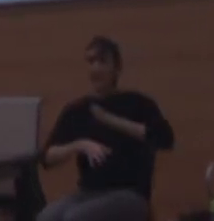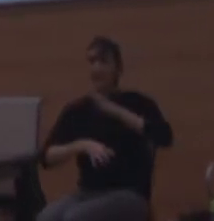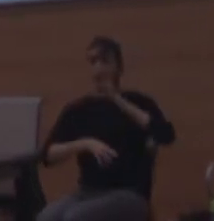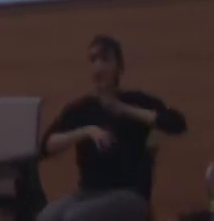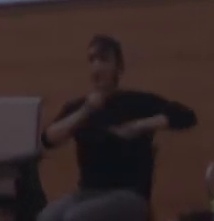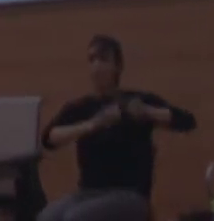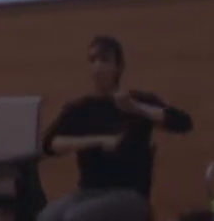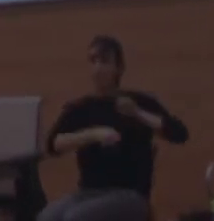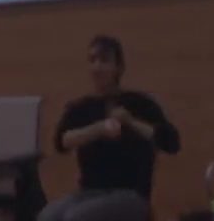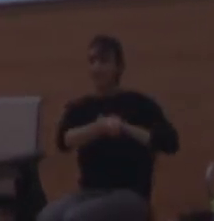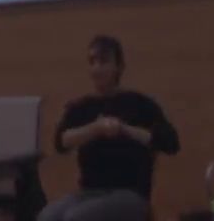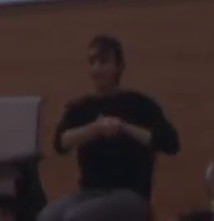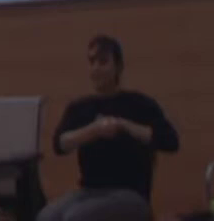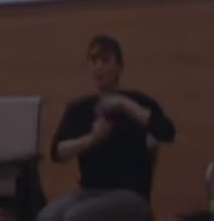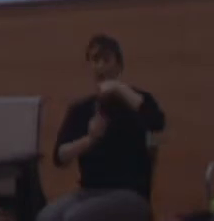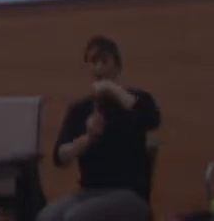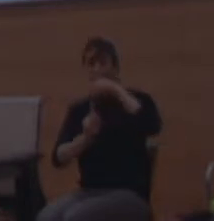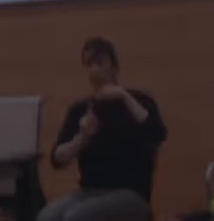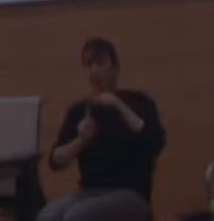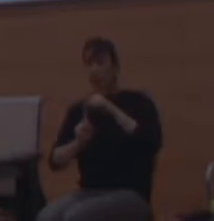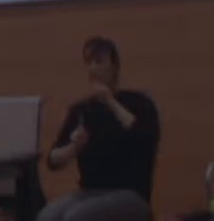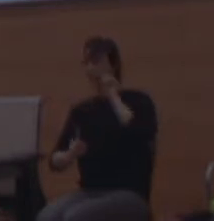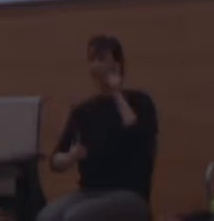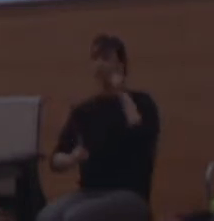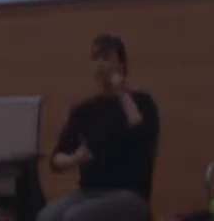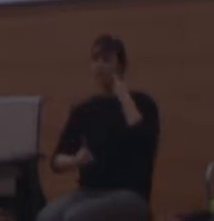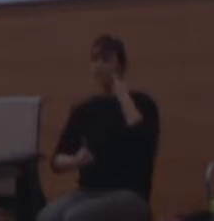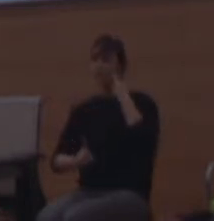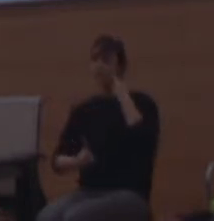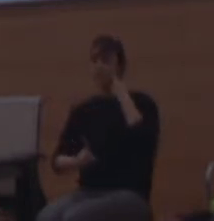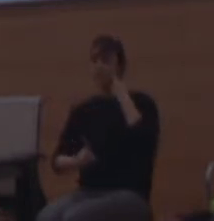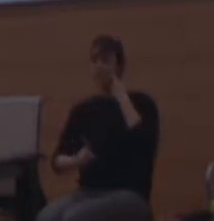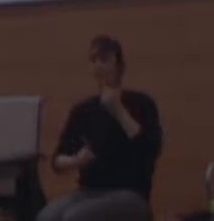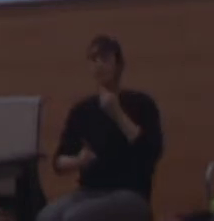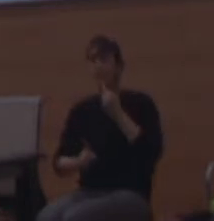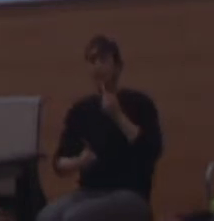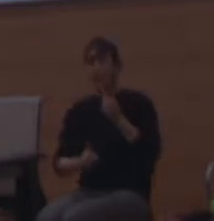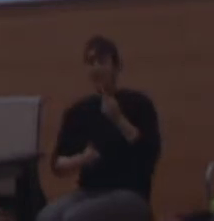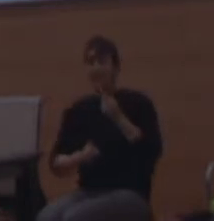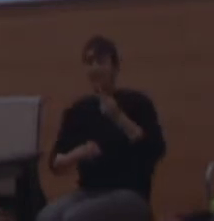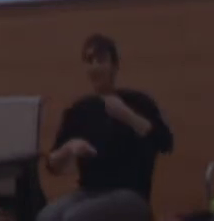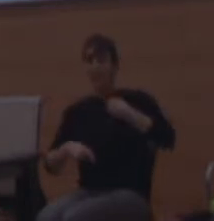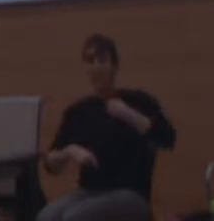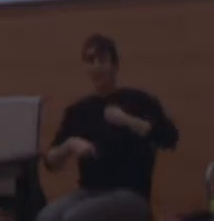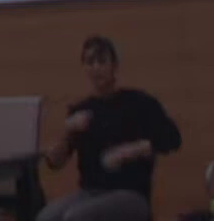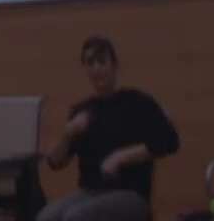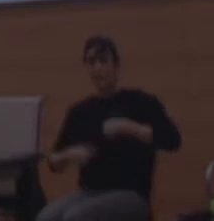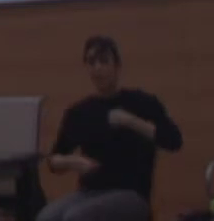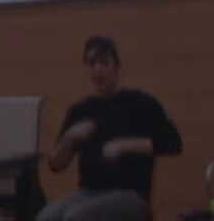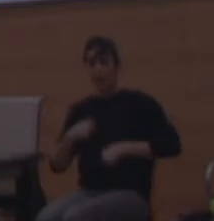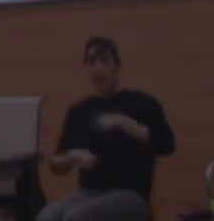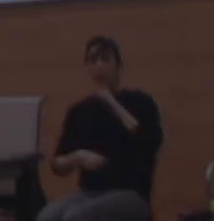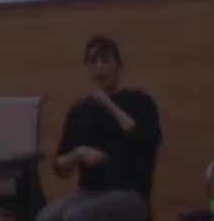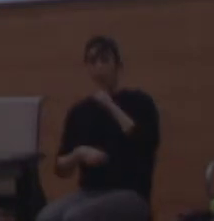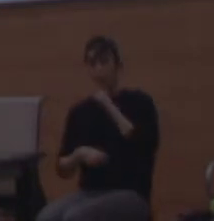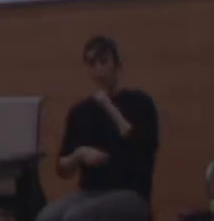pero sin embargo el factor pronóstico nos le va a dar cómo está el árbol vascular de esa persona.